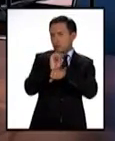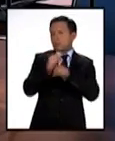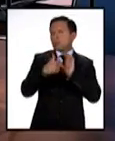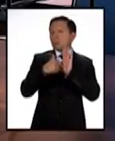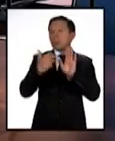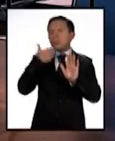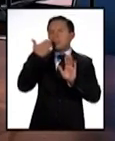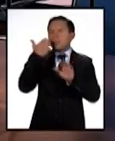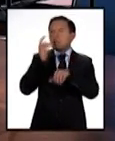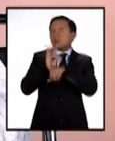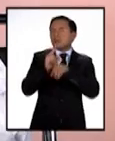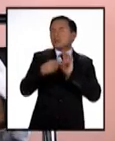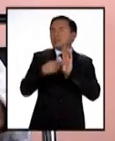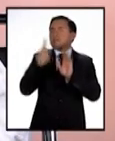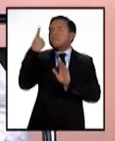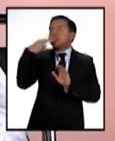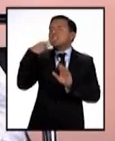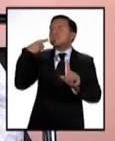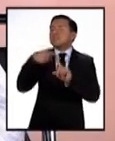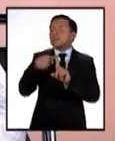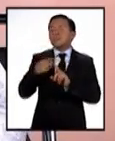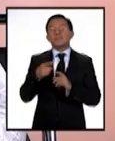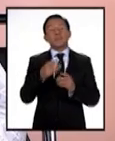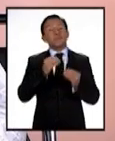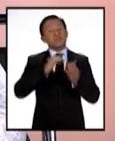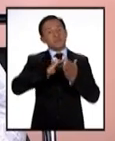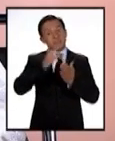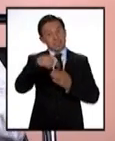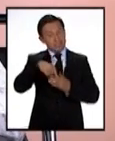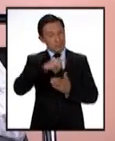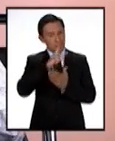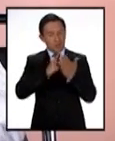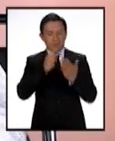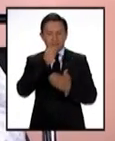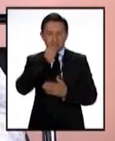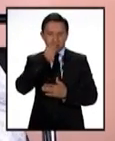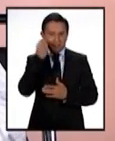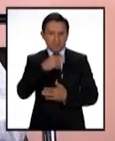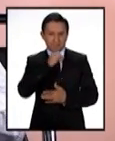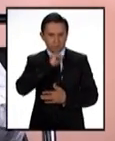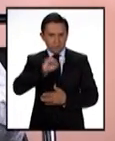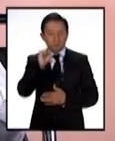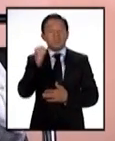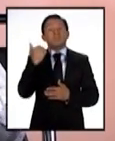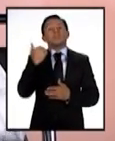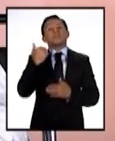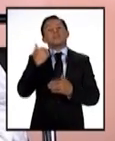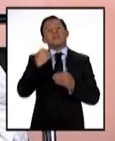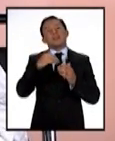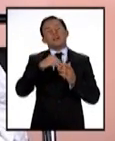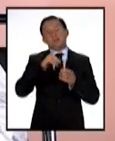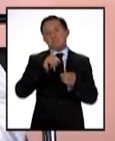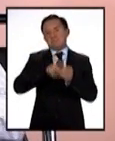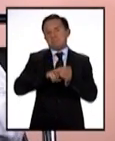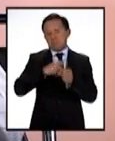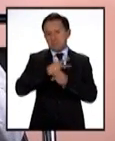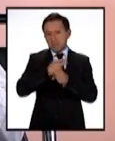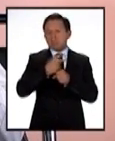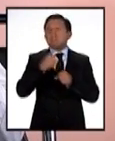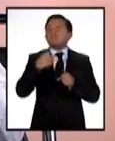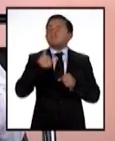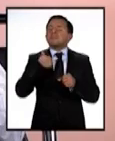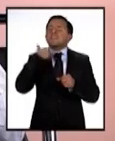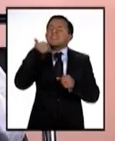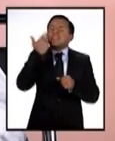muchísimas gracias por tu invitación, de verdad, por colaborar en este espléndido programa. Nosotros intentamos intento a través del arte hacer una